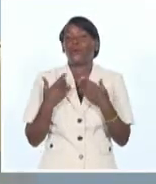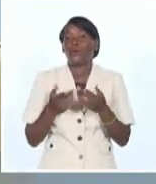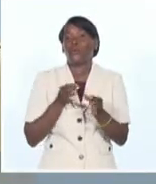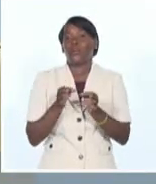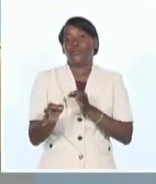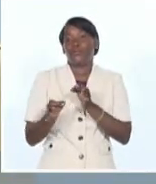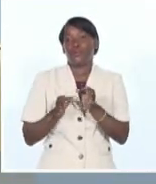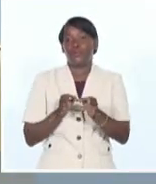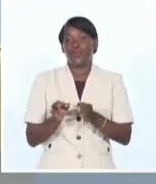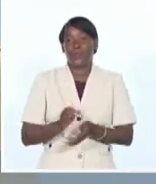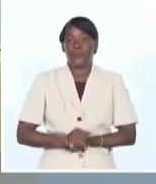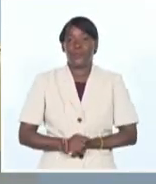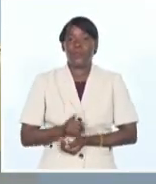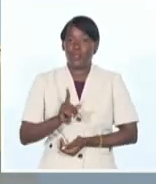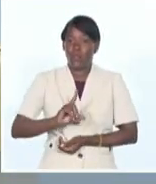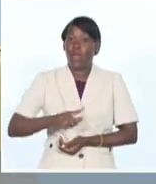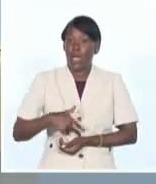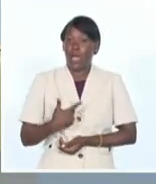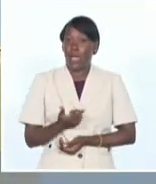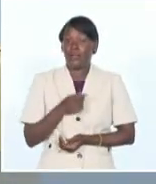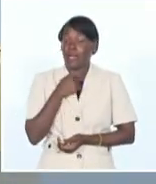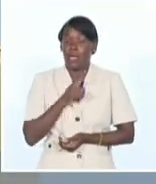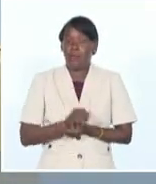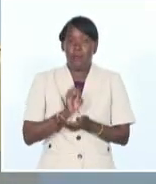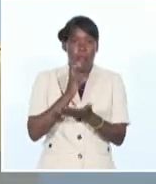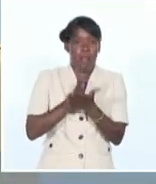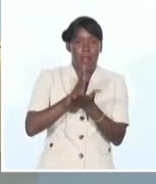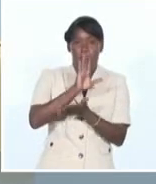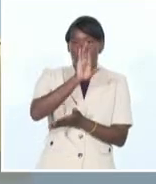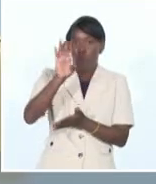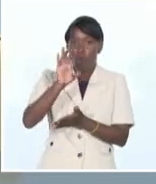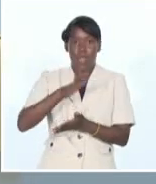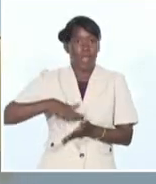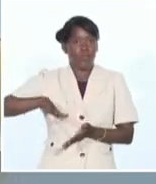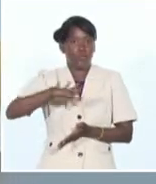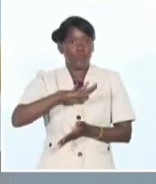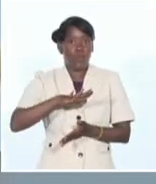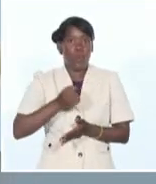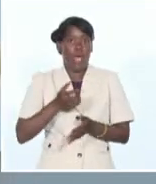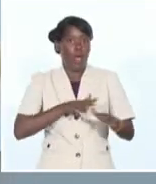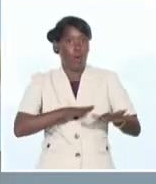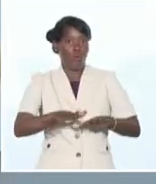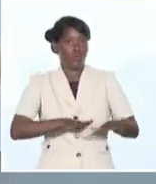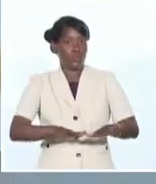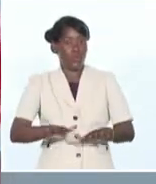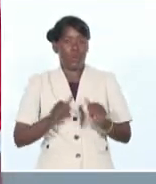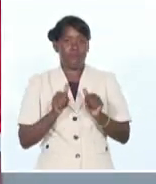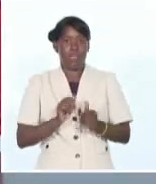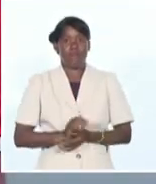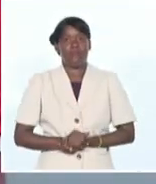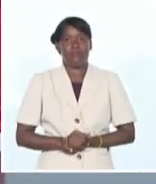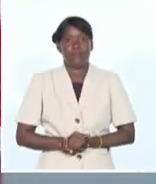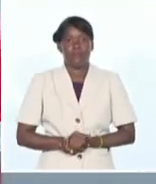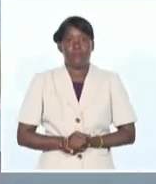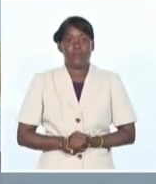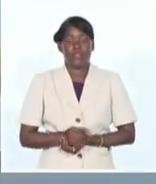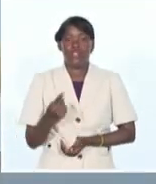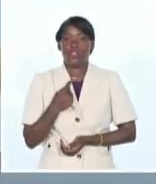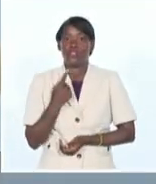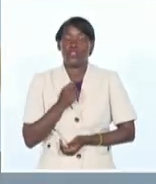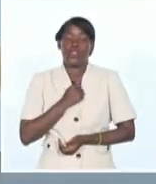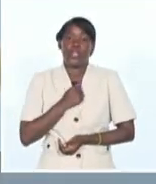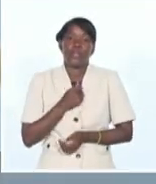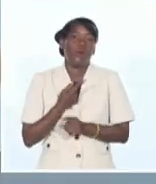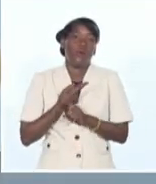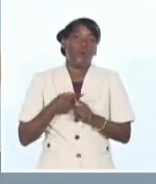calidad técnico-artística de nuestras aulas. Es una de las premisas fundamentales en este curso. Estamos incorporando, Rosy,